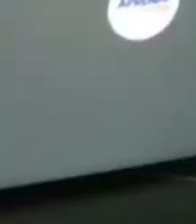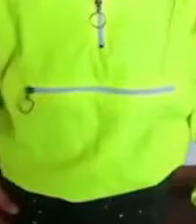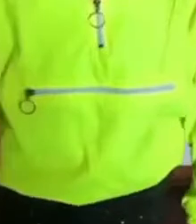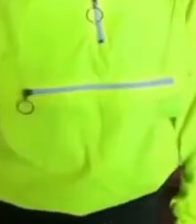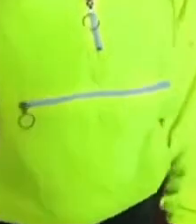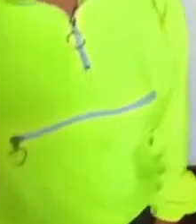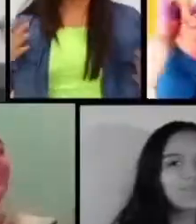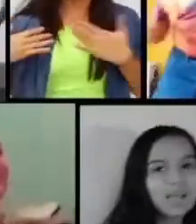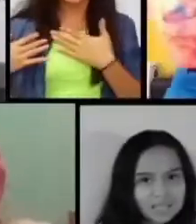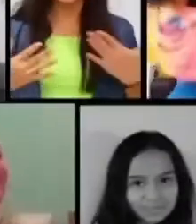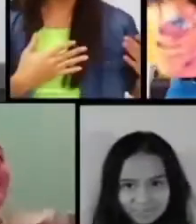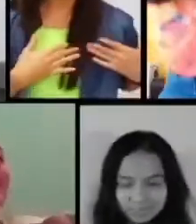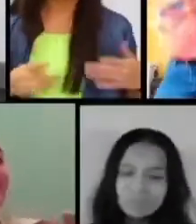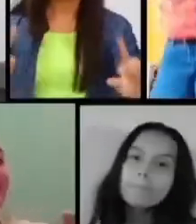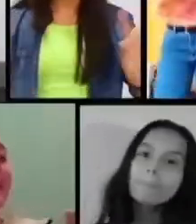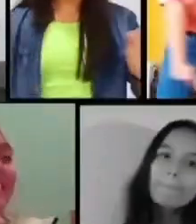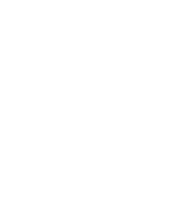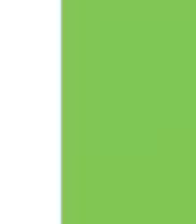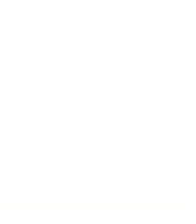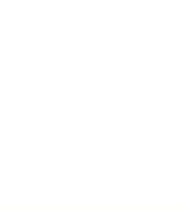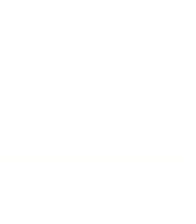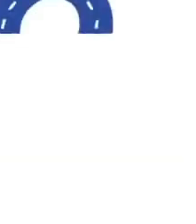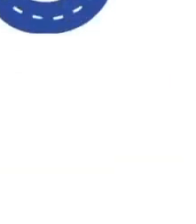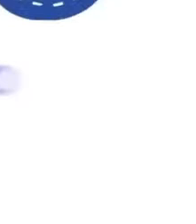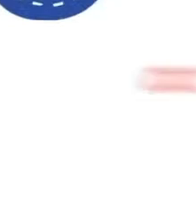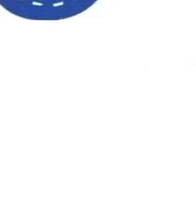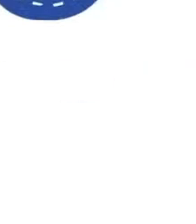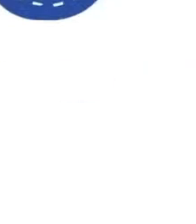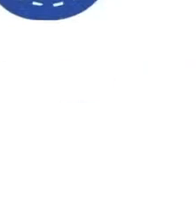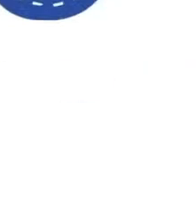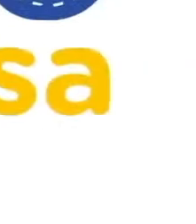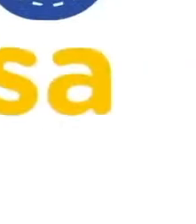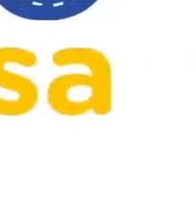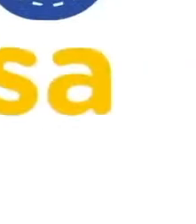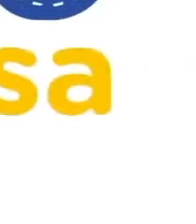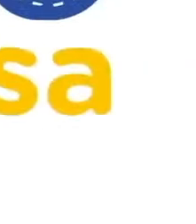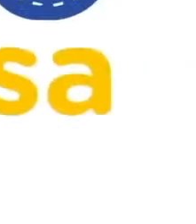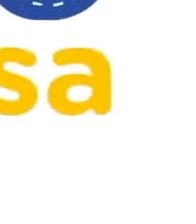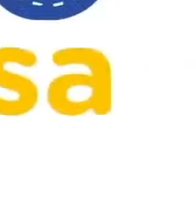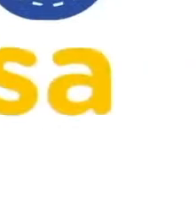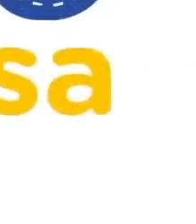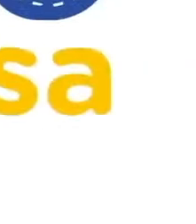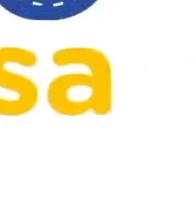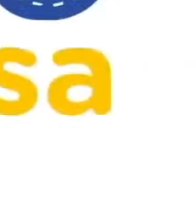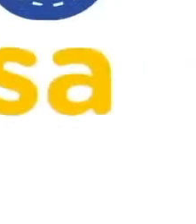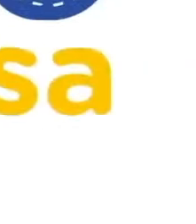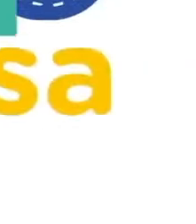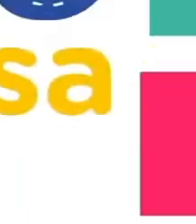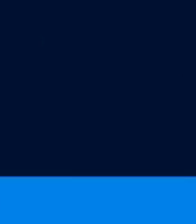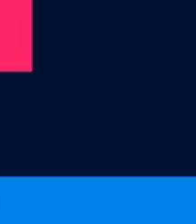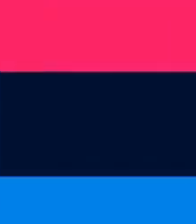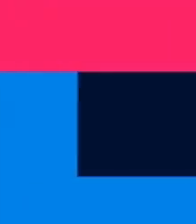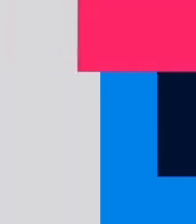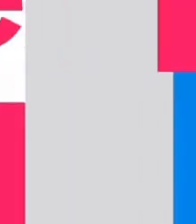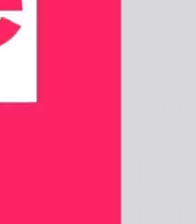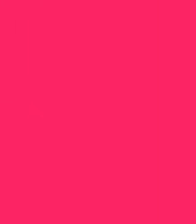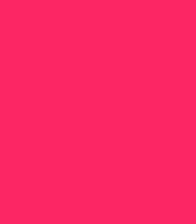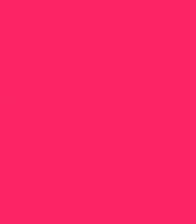televisión, apostando por el futuro del Perú. Aprendo en casa, crece contigo.